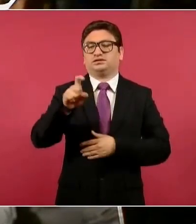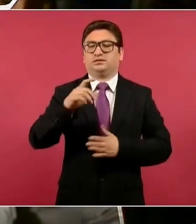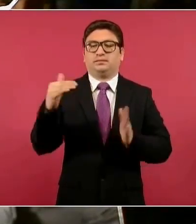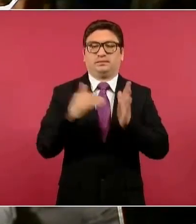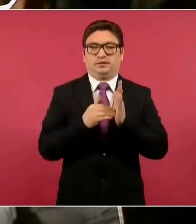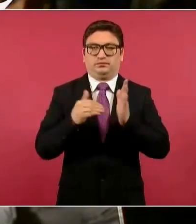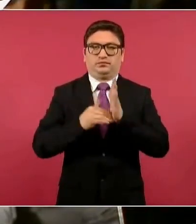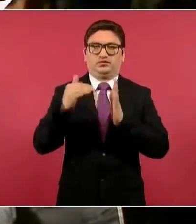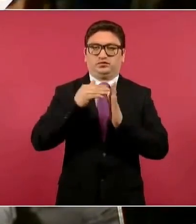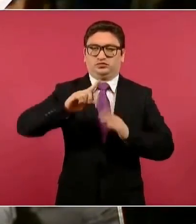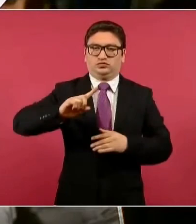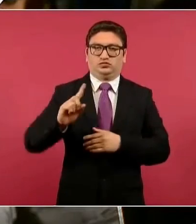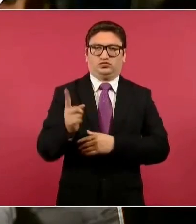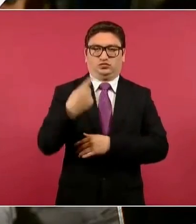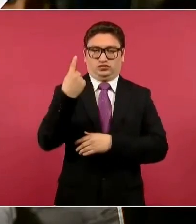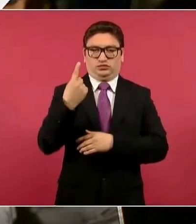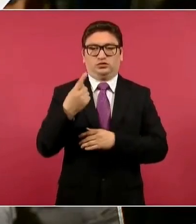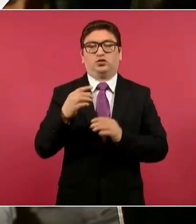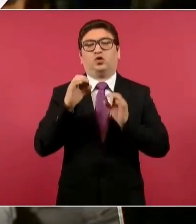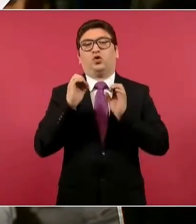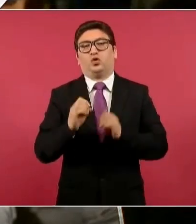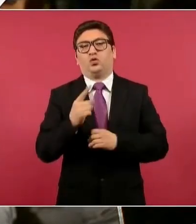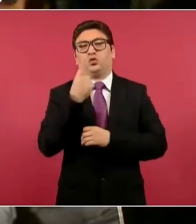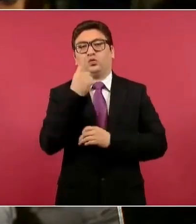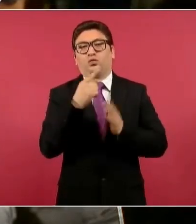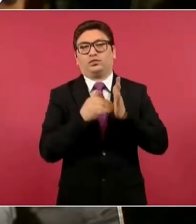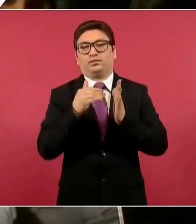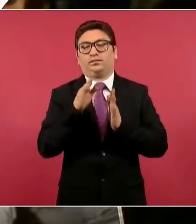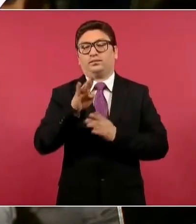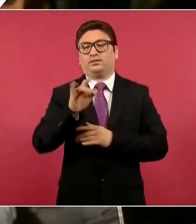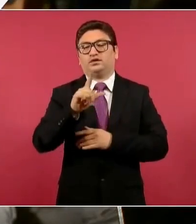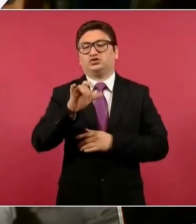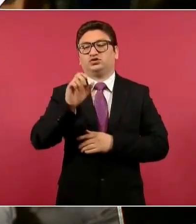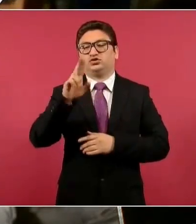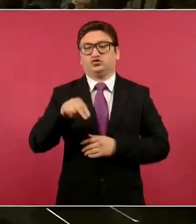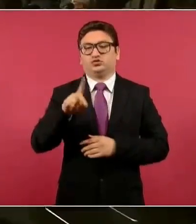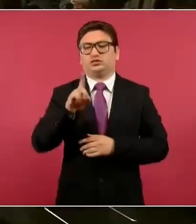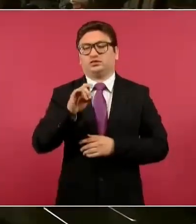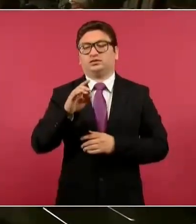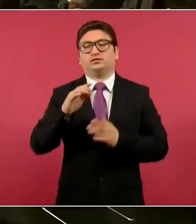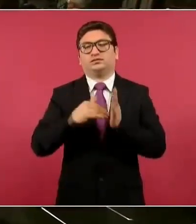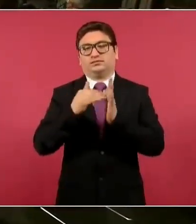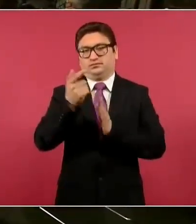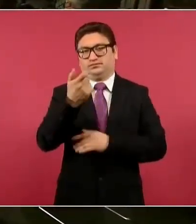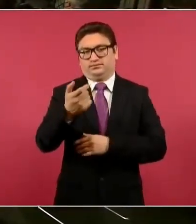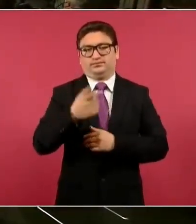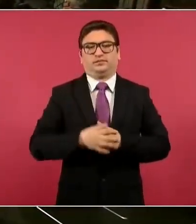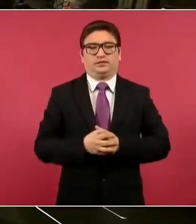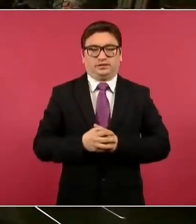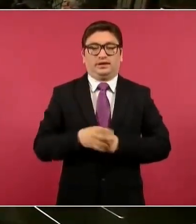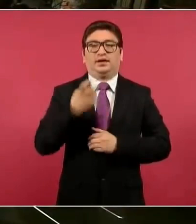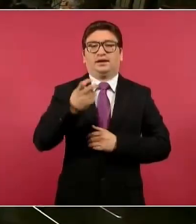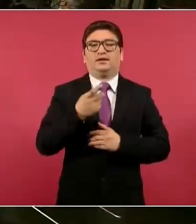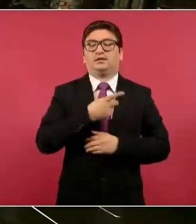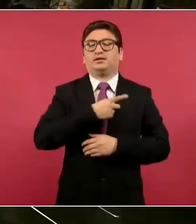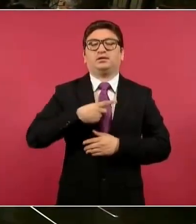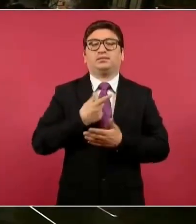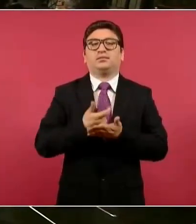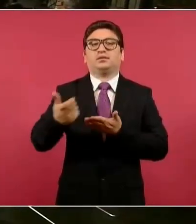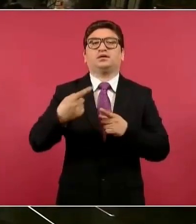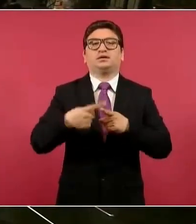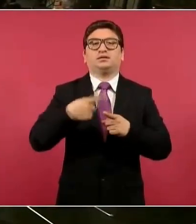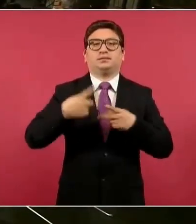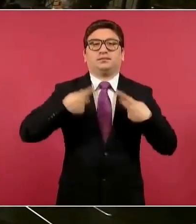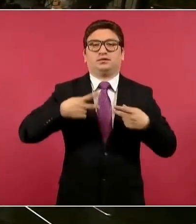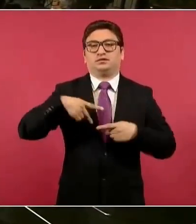millones de dólares o 1,000,000 de millones de pesos. Esto lo tiene que pagar el pueblo de